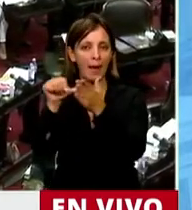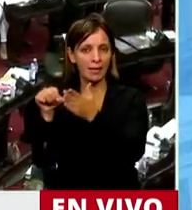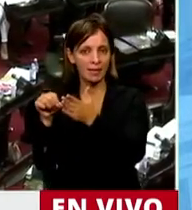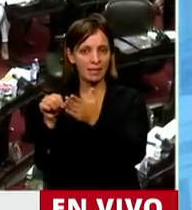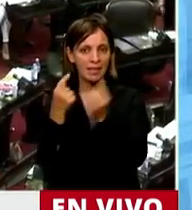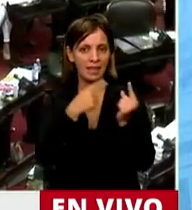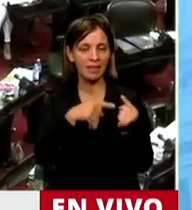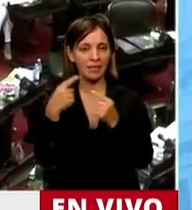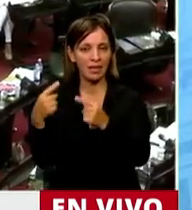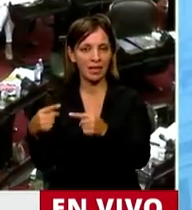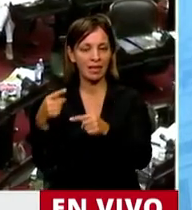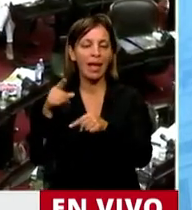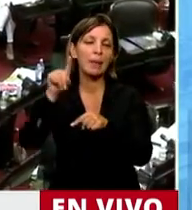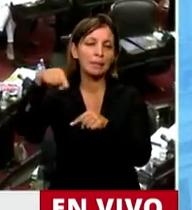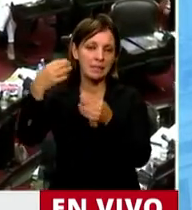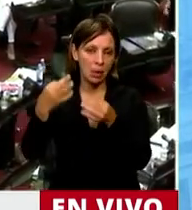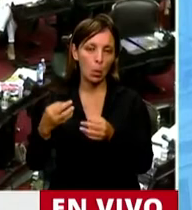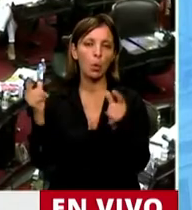generalmente en moneda extranjera.